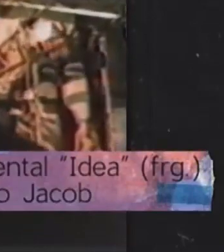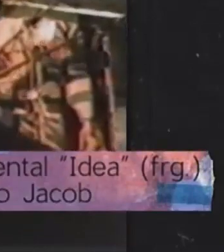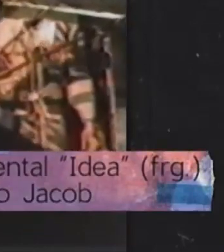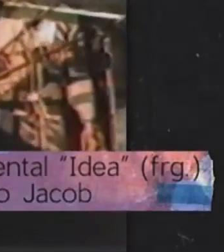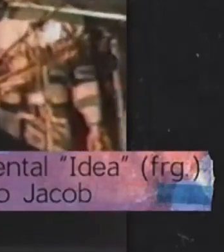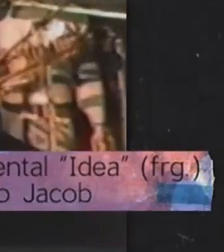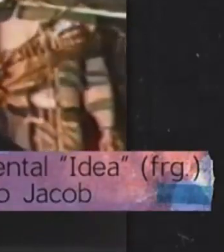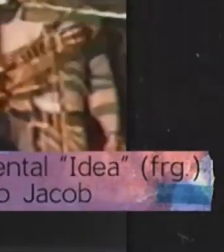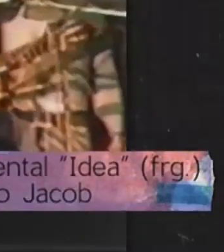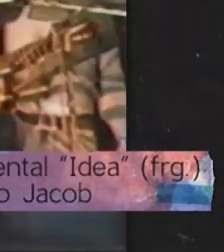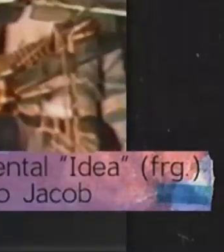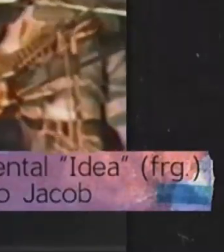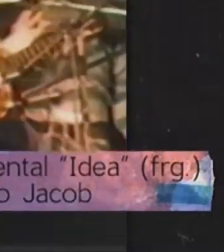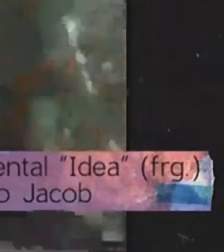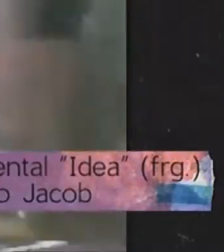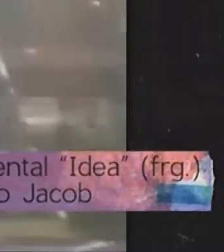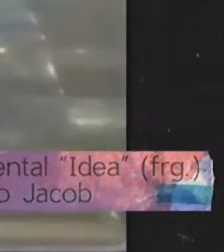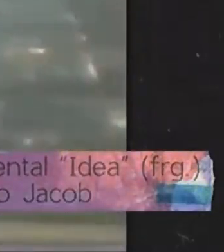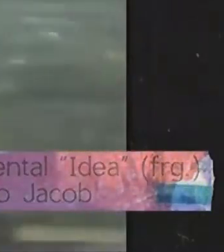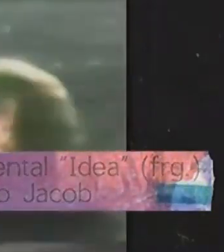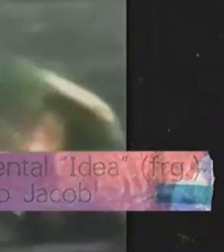de todas partes